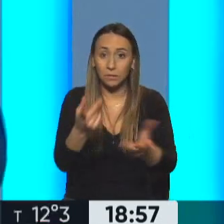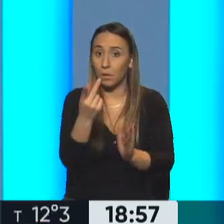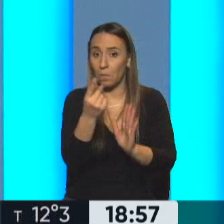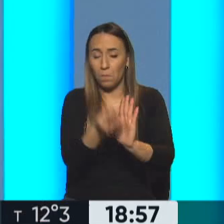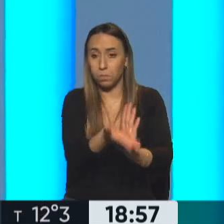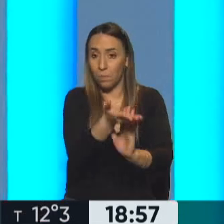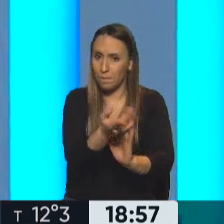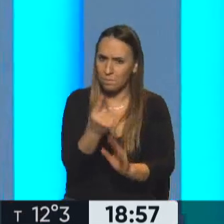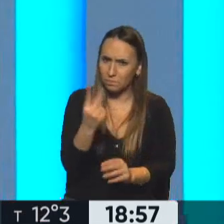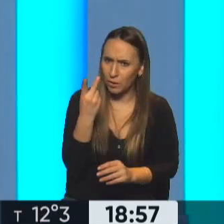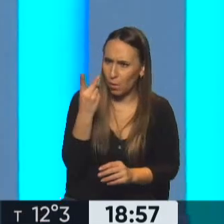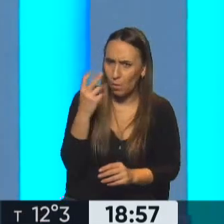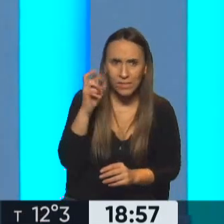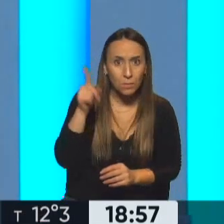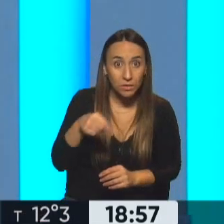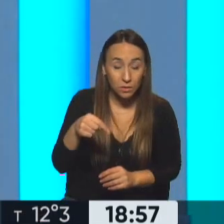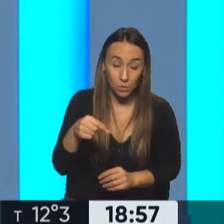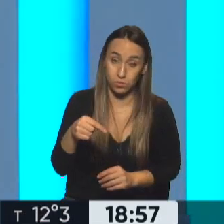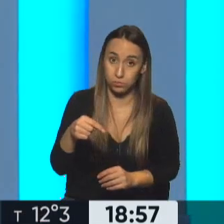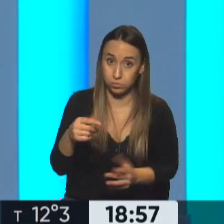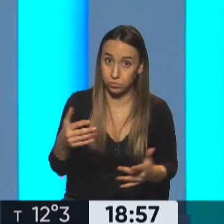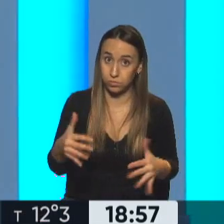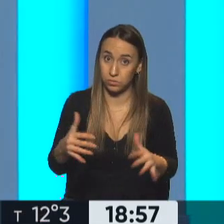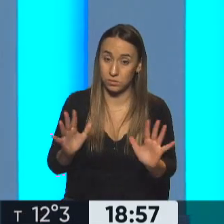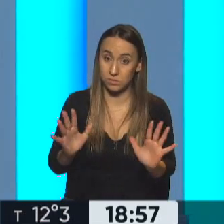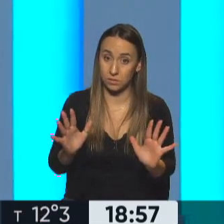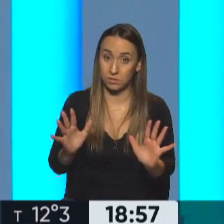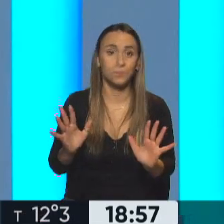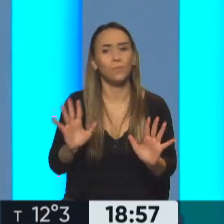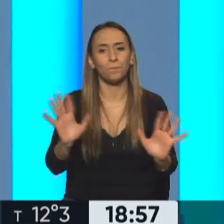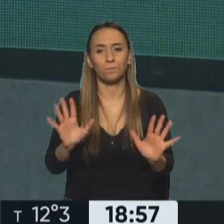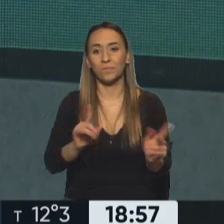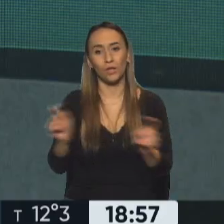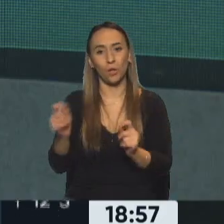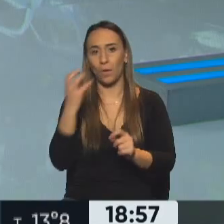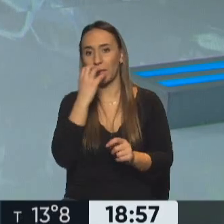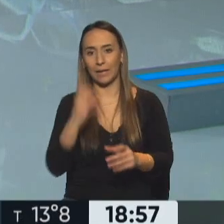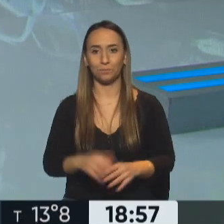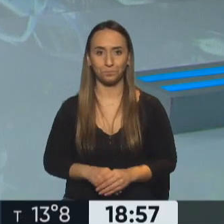palala. Bueno, así seguimos con Diana, dale.